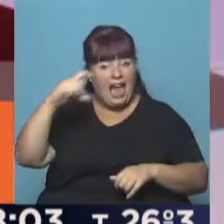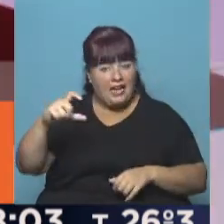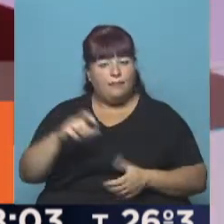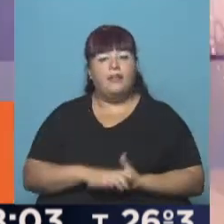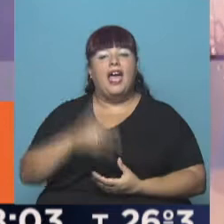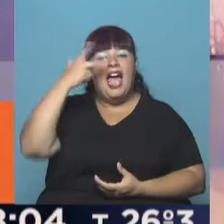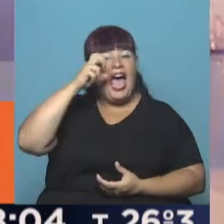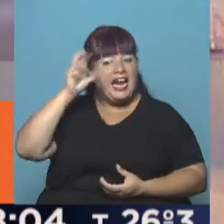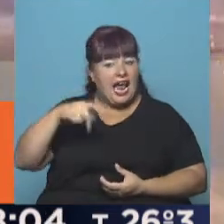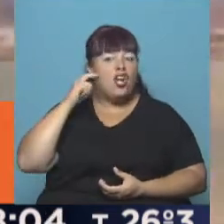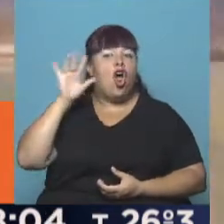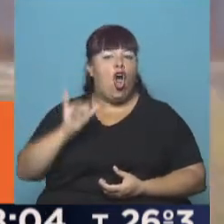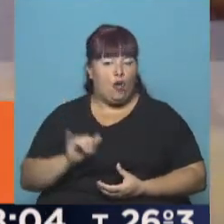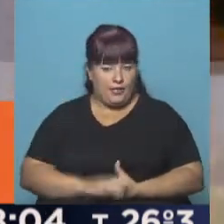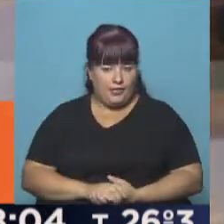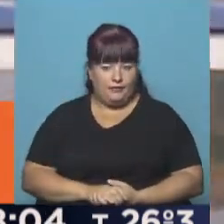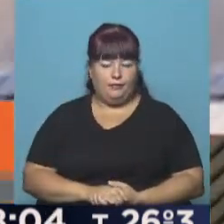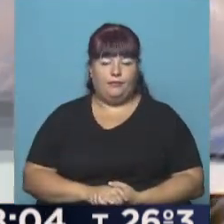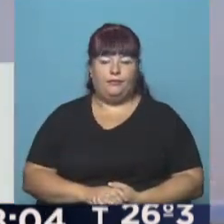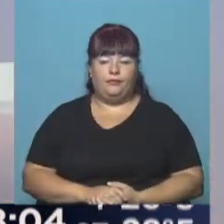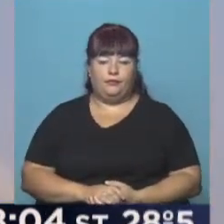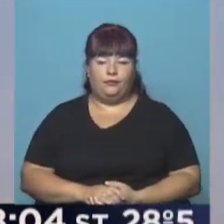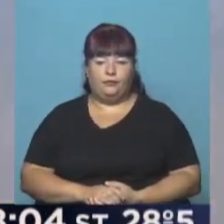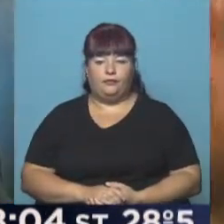Hernán Gómez.